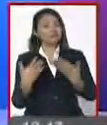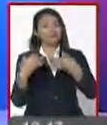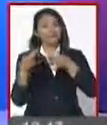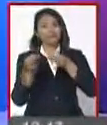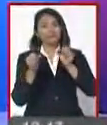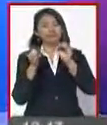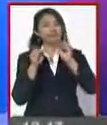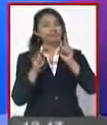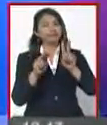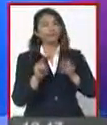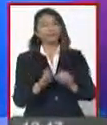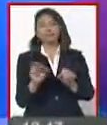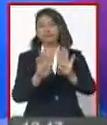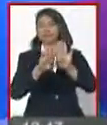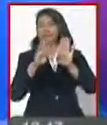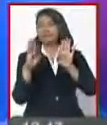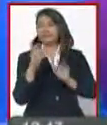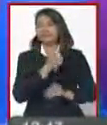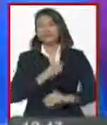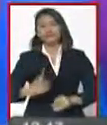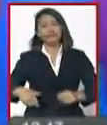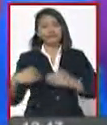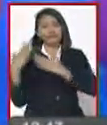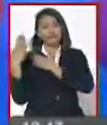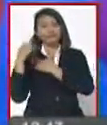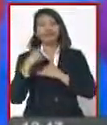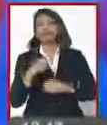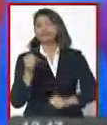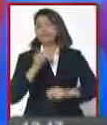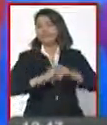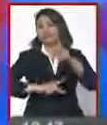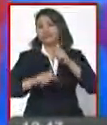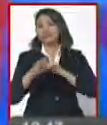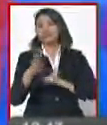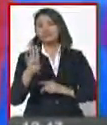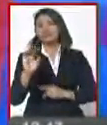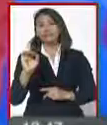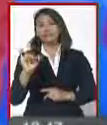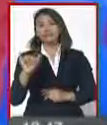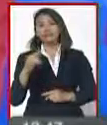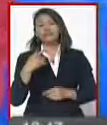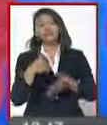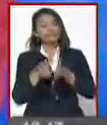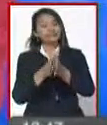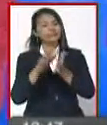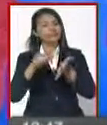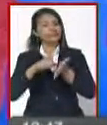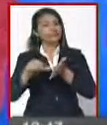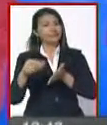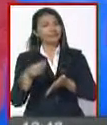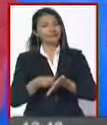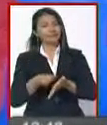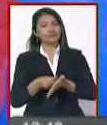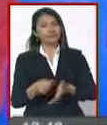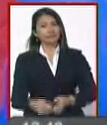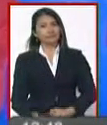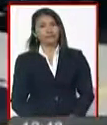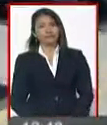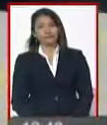Hablamos ahora de la vigilia instalada en las puertas de la gobernación cruceña porque los pobladores del municipio de Boyuibe exigen el pago de regalías.